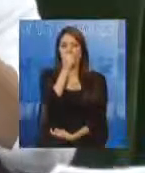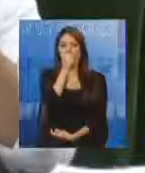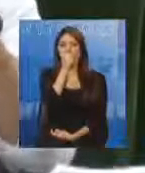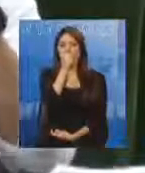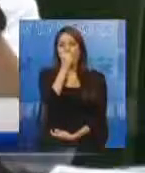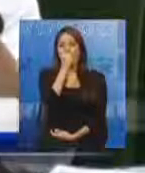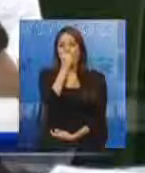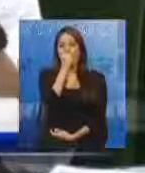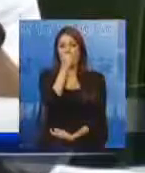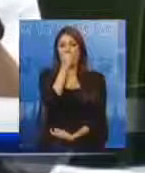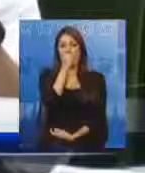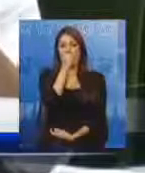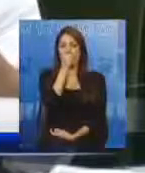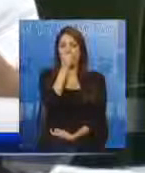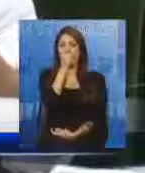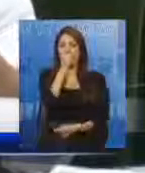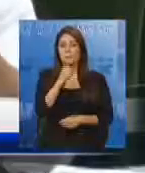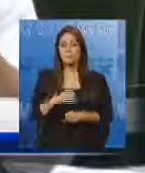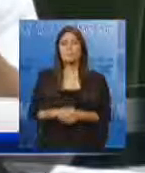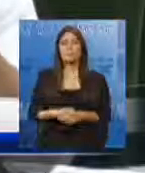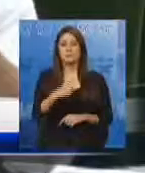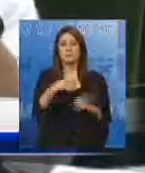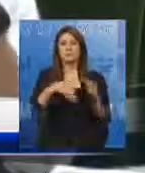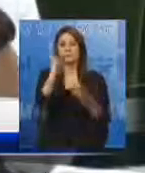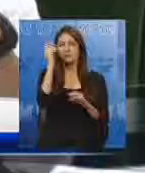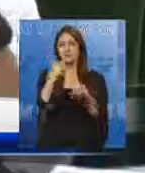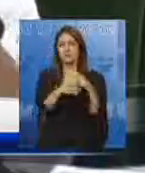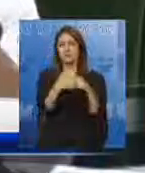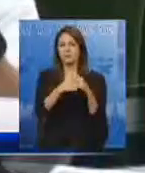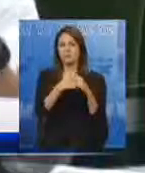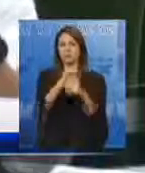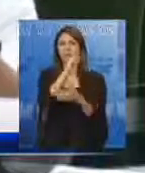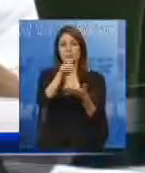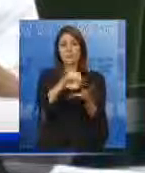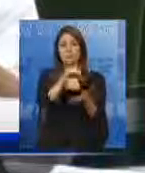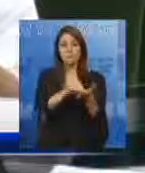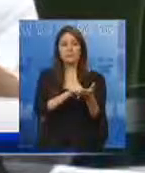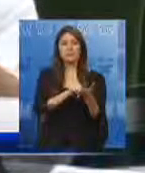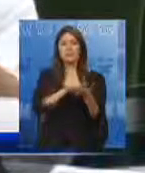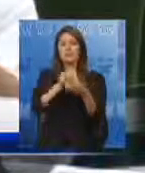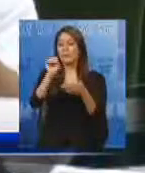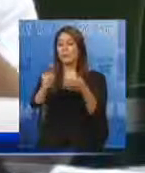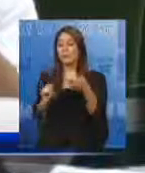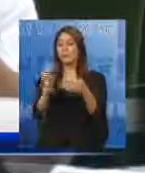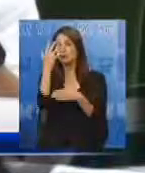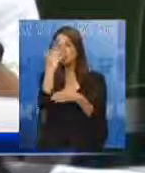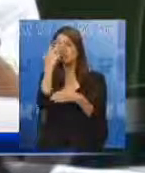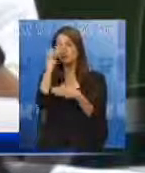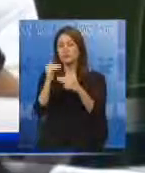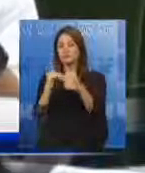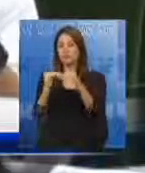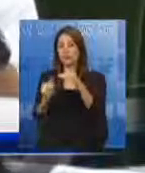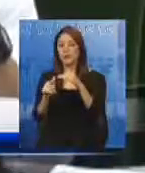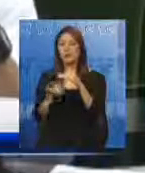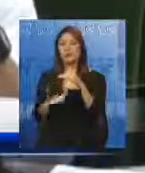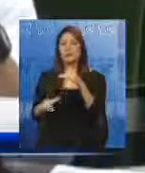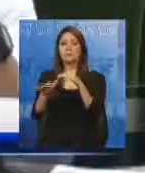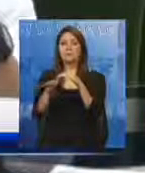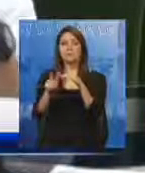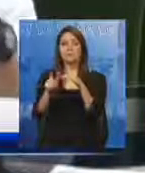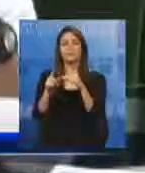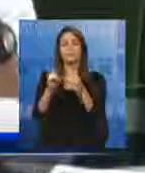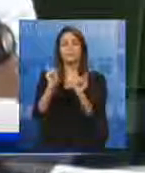Entonces, son claras las zonas más afectadas. Básicamente en Manabí, el sur de Esmeraldas, y esas son las zonas que